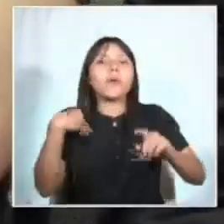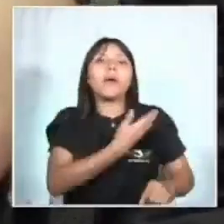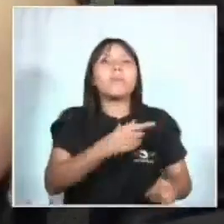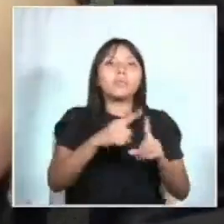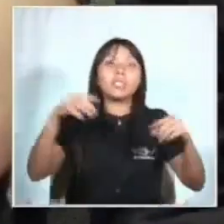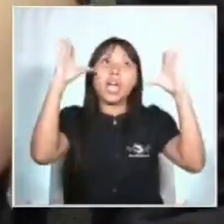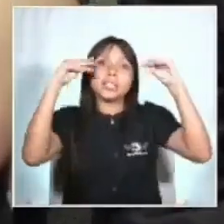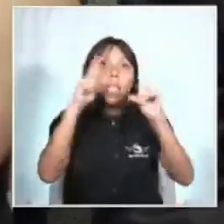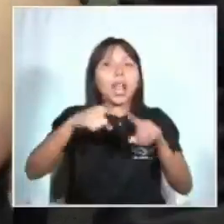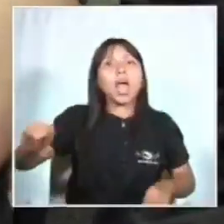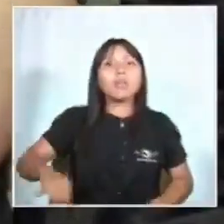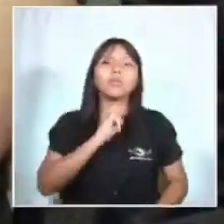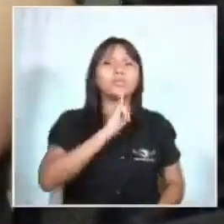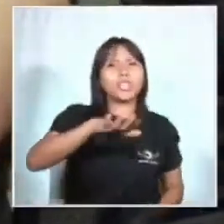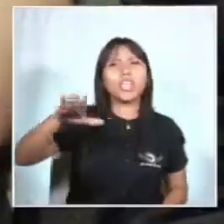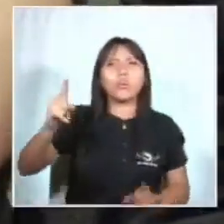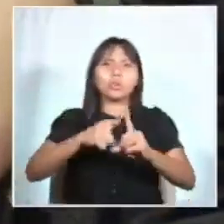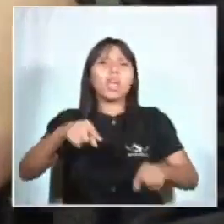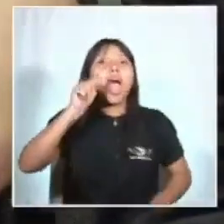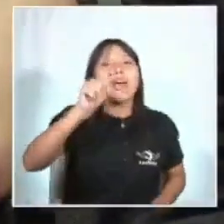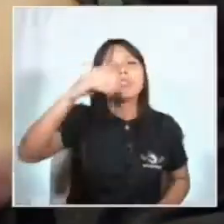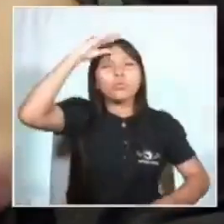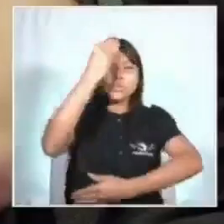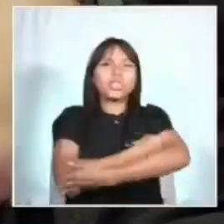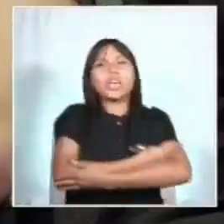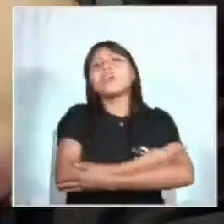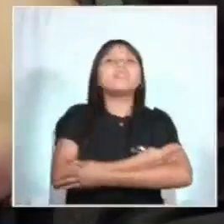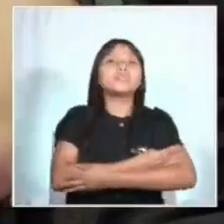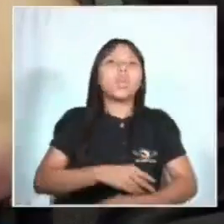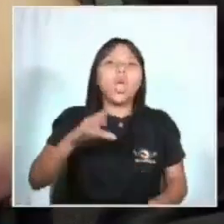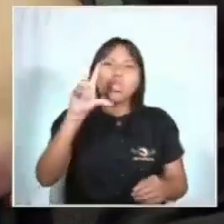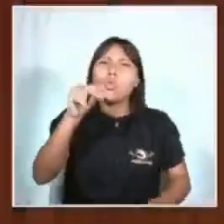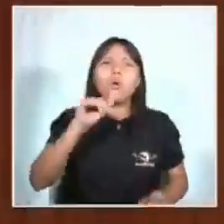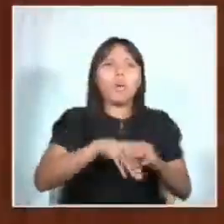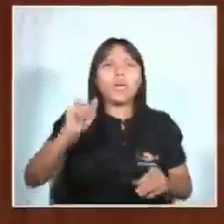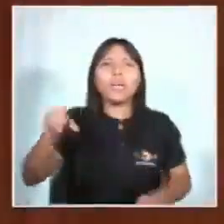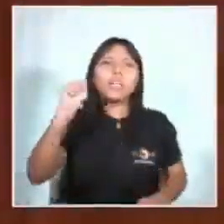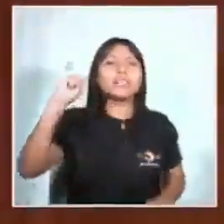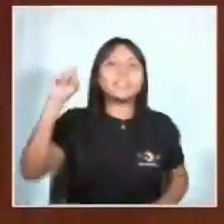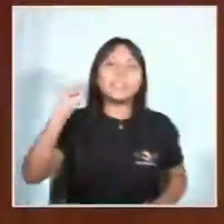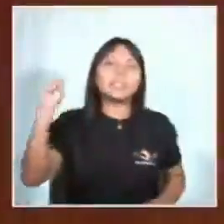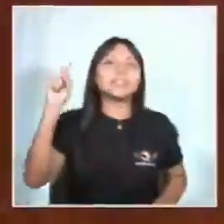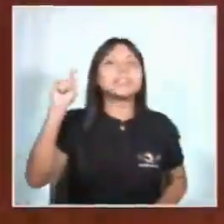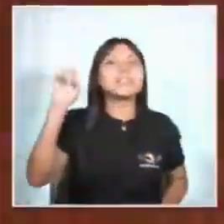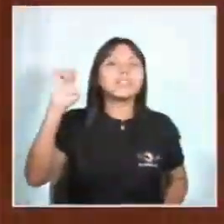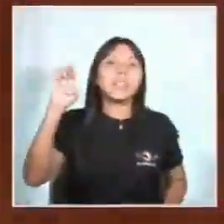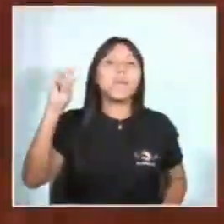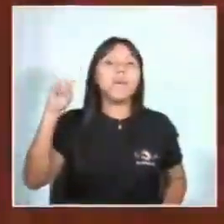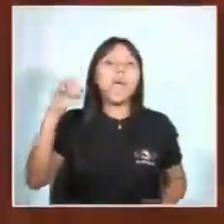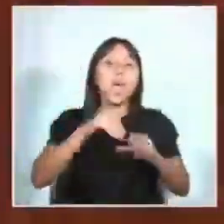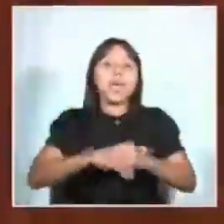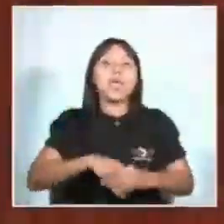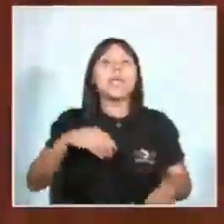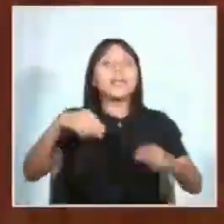niños, a sus hijos. No van a ser educados en el sistema, van a ser educados en la casa de